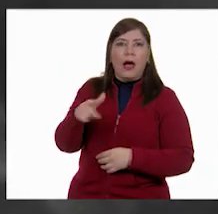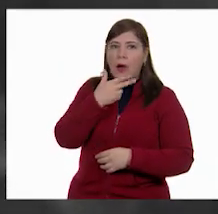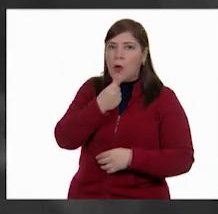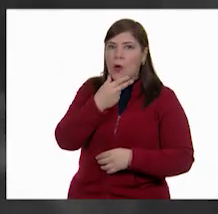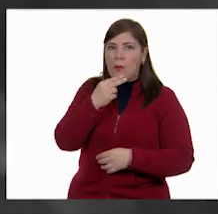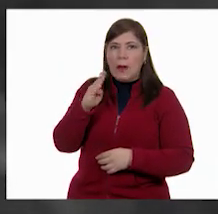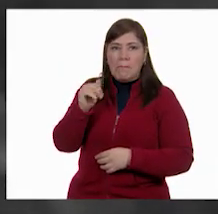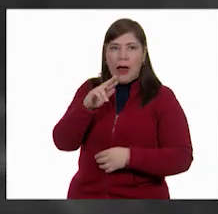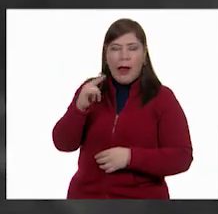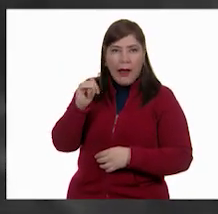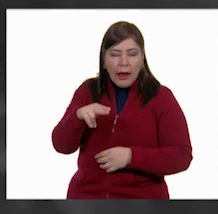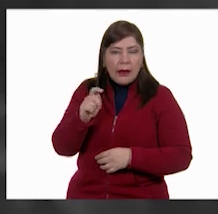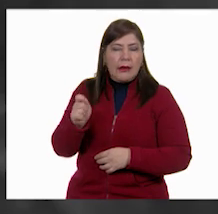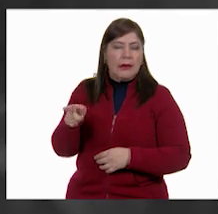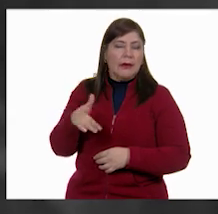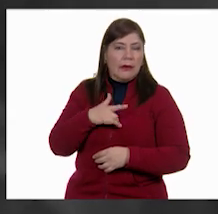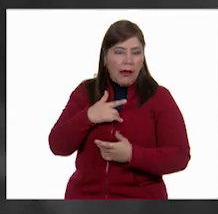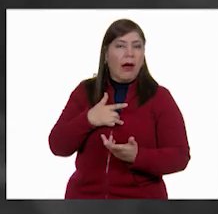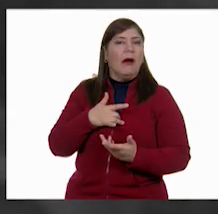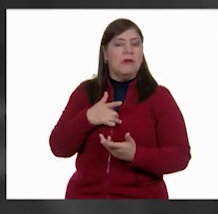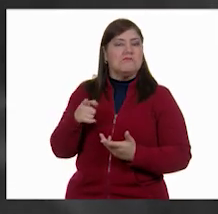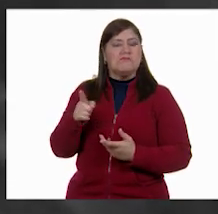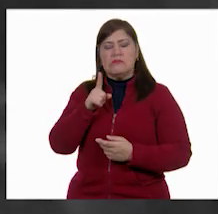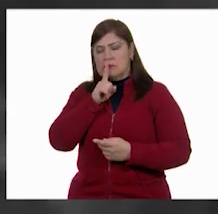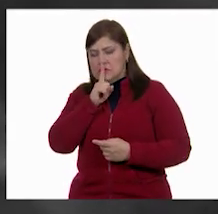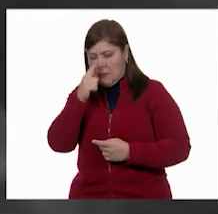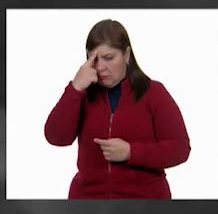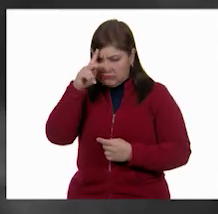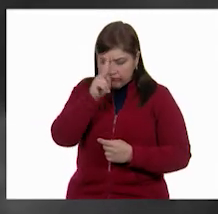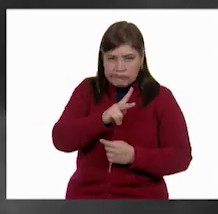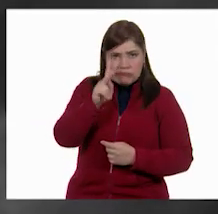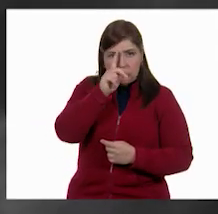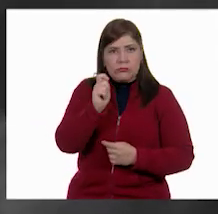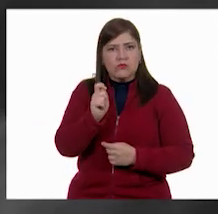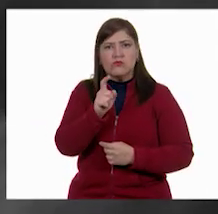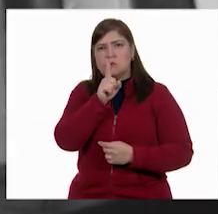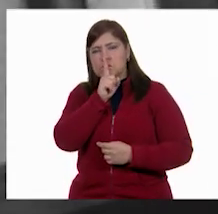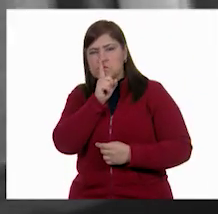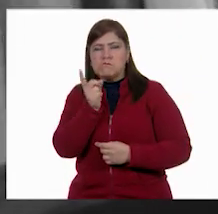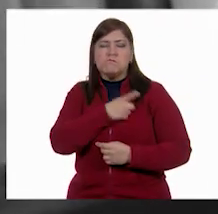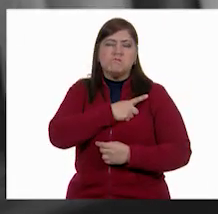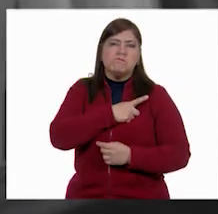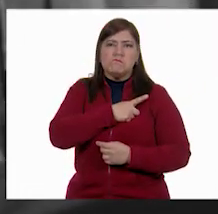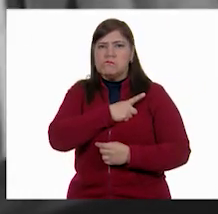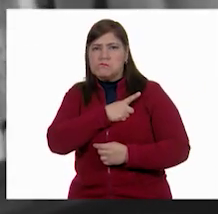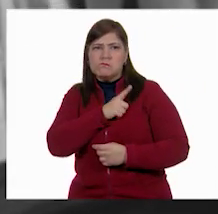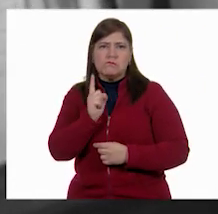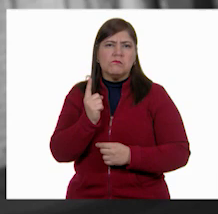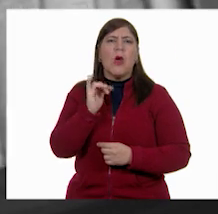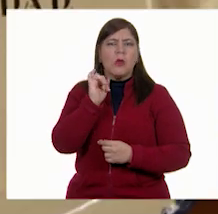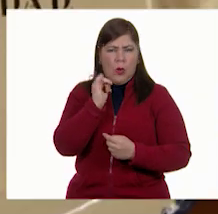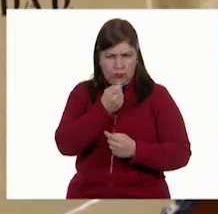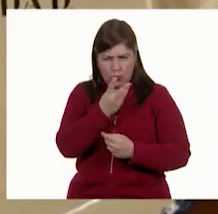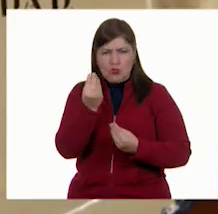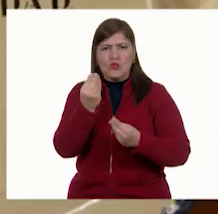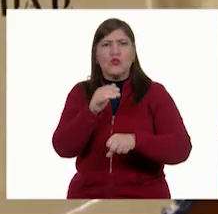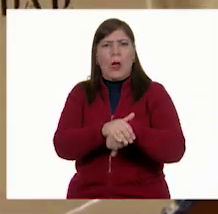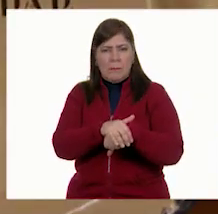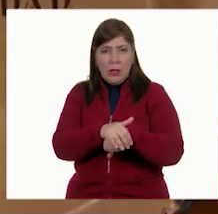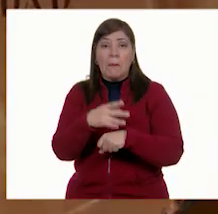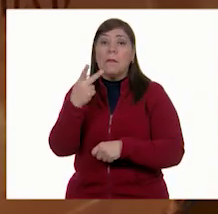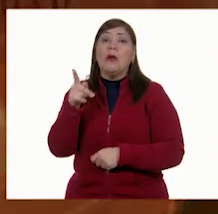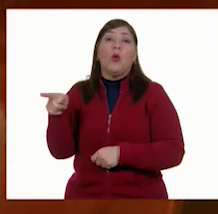que este era el lugar de Barragán. Barragán era una persona discreta, solitaria, con muchos amigos, pero finalmente vivía